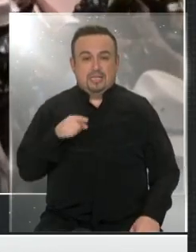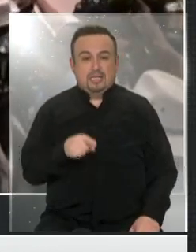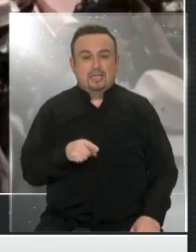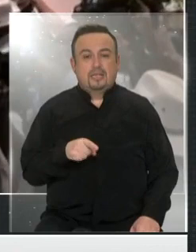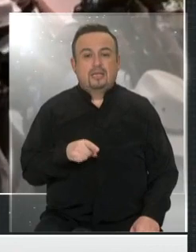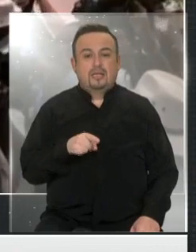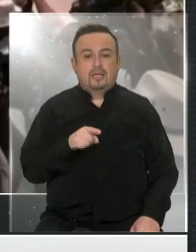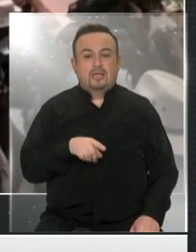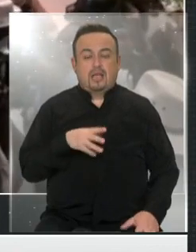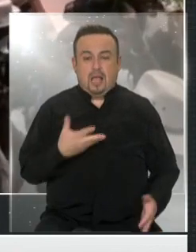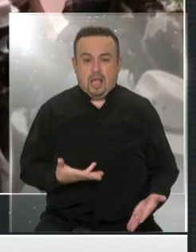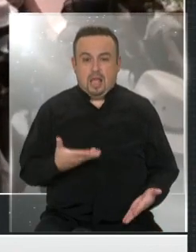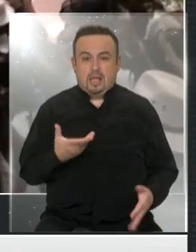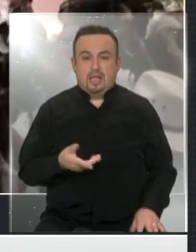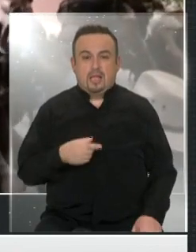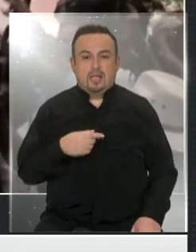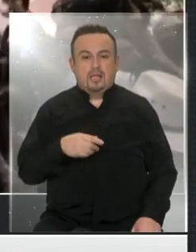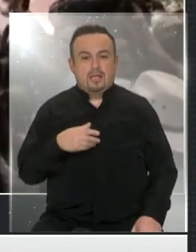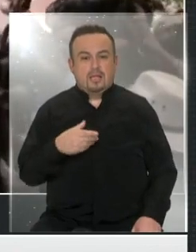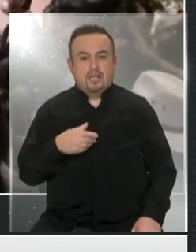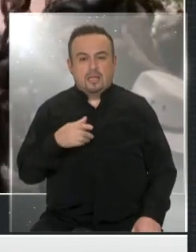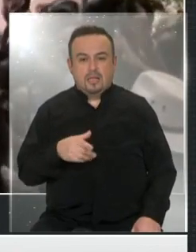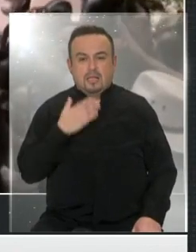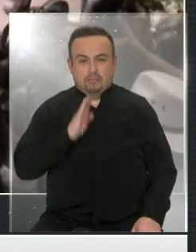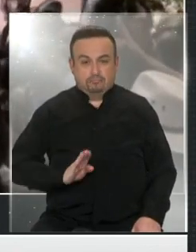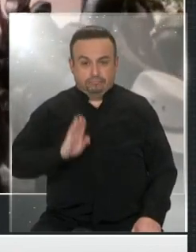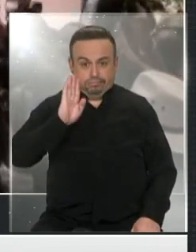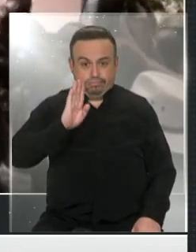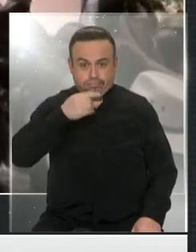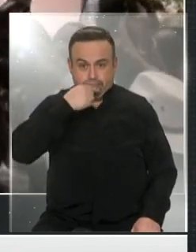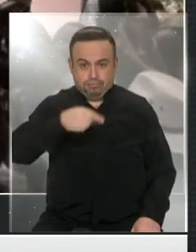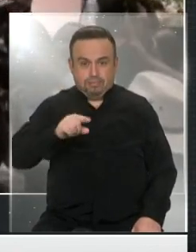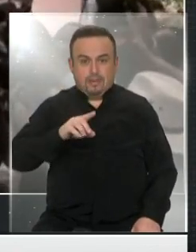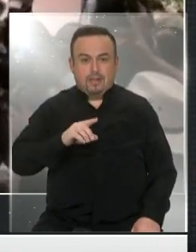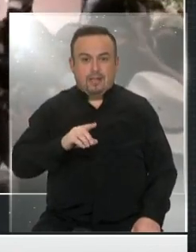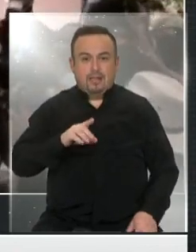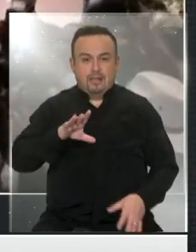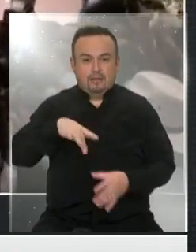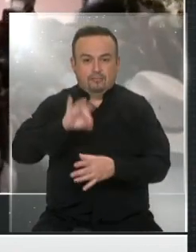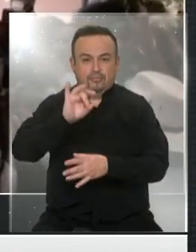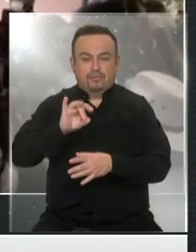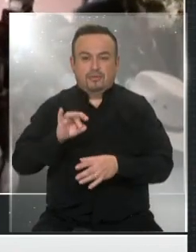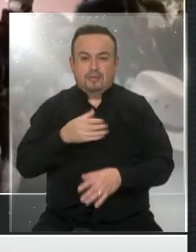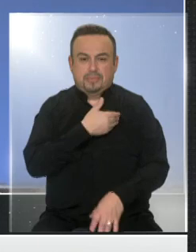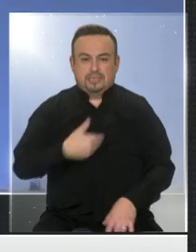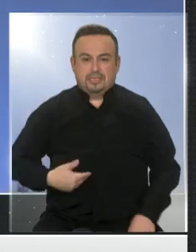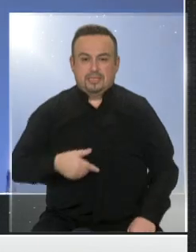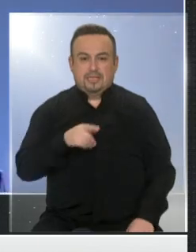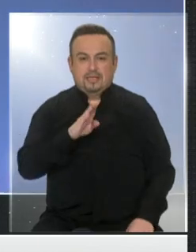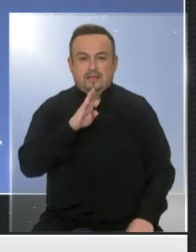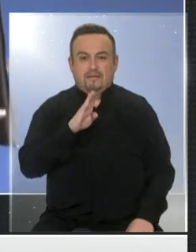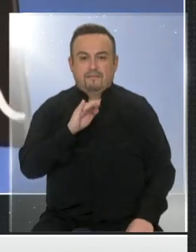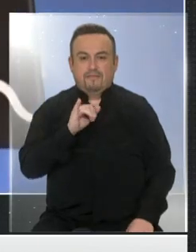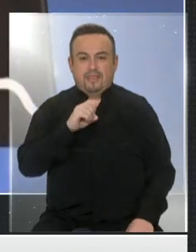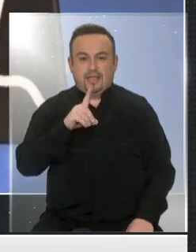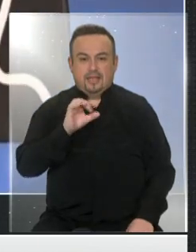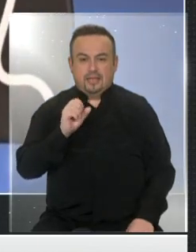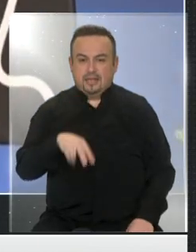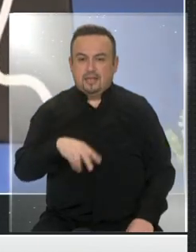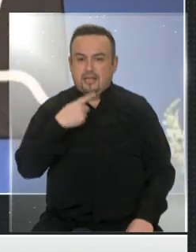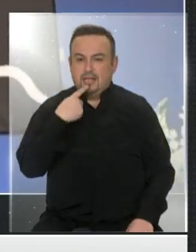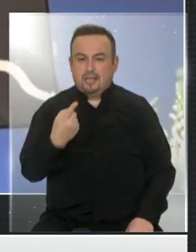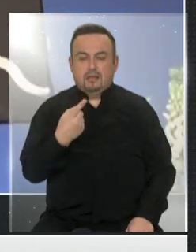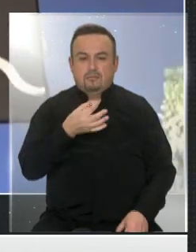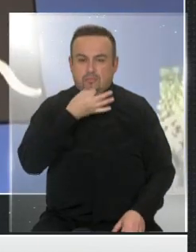este país y ahora también candidato demócrata para las elecciones, Joe Biden, envió